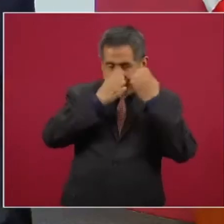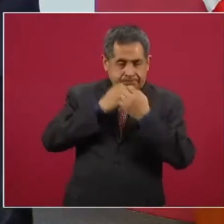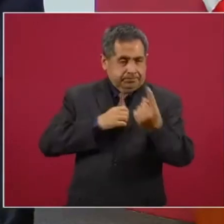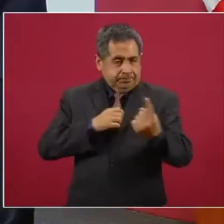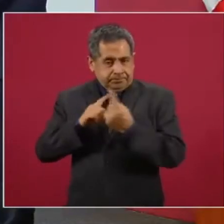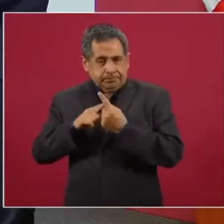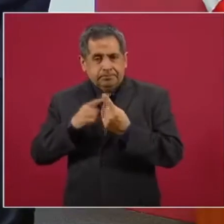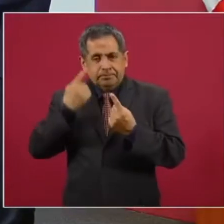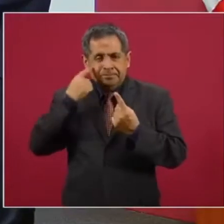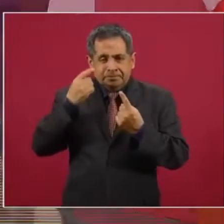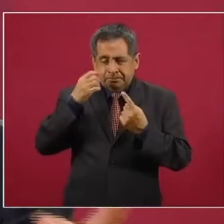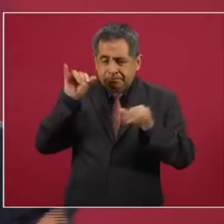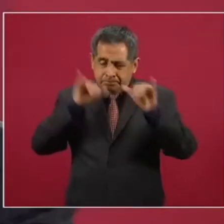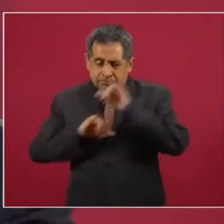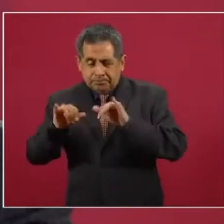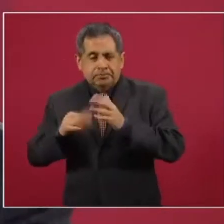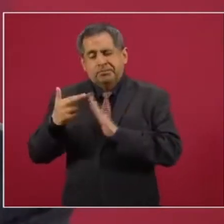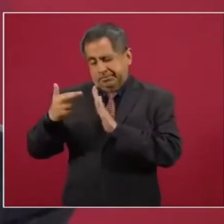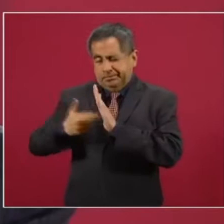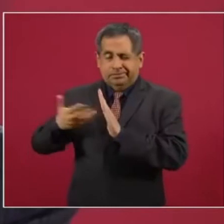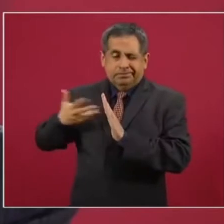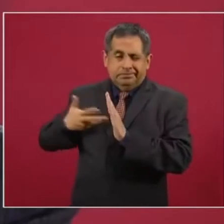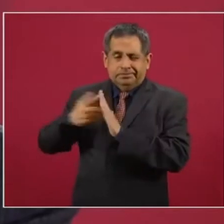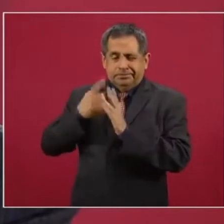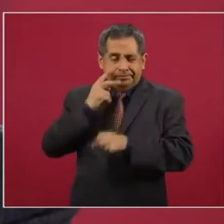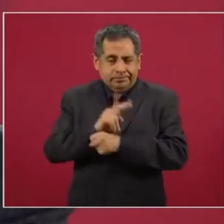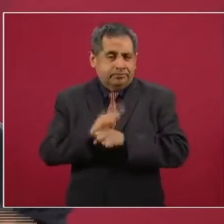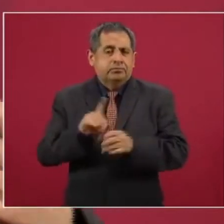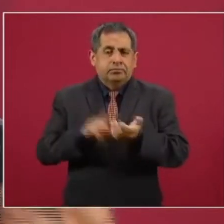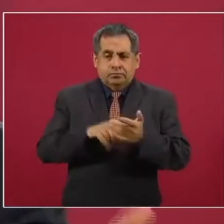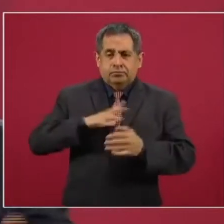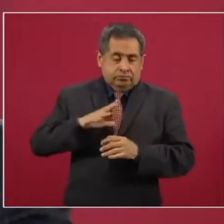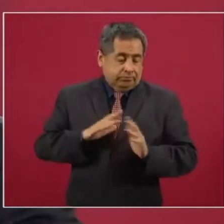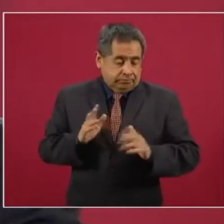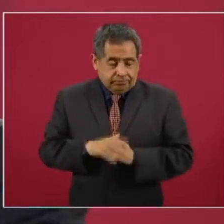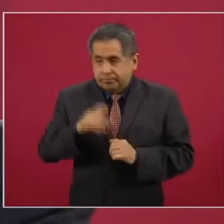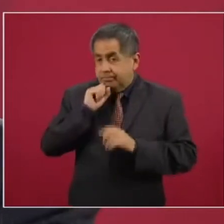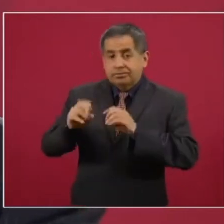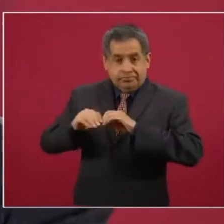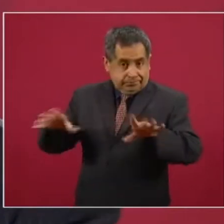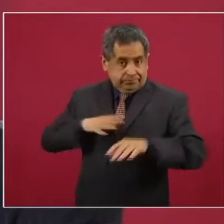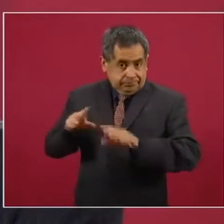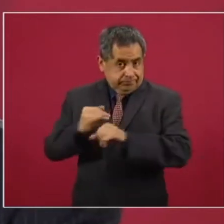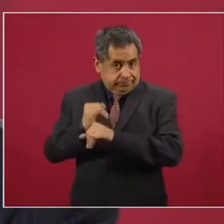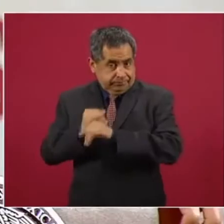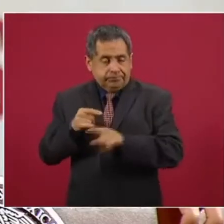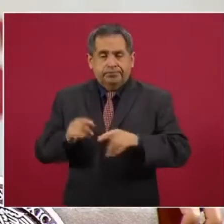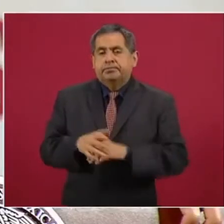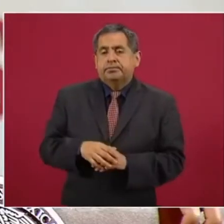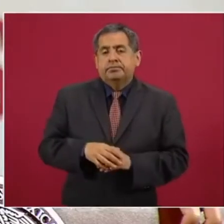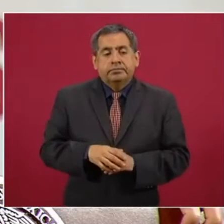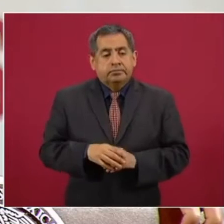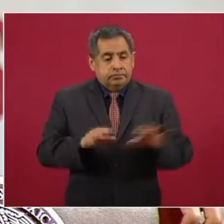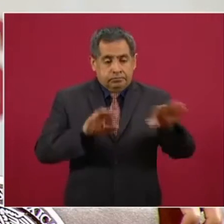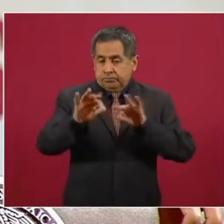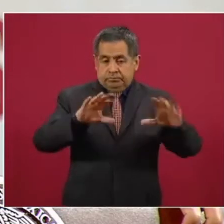el diagnóstico por laboratorio de acuerdo a los lineamientos de vigilancia epidemiológica, que también son públicos, y un porcentaje